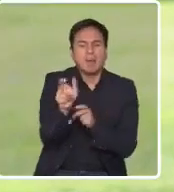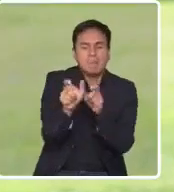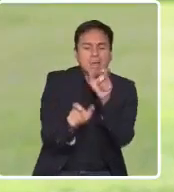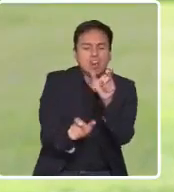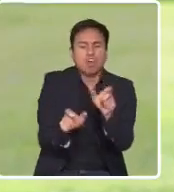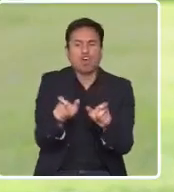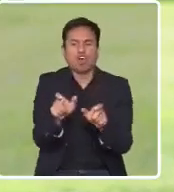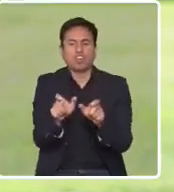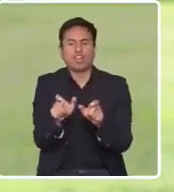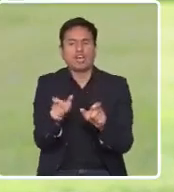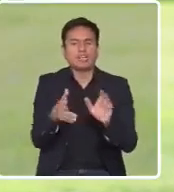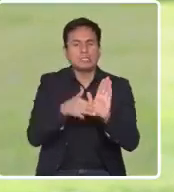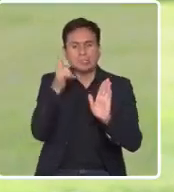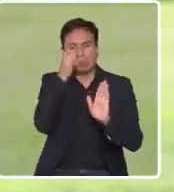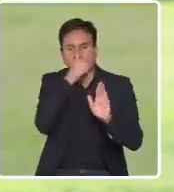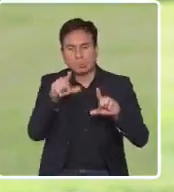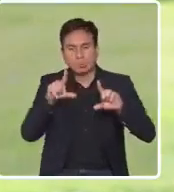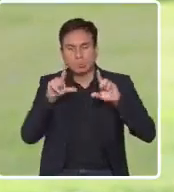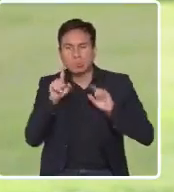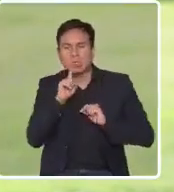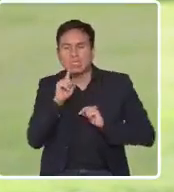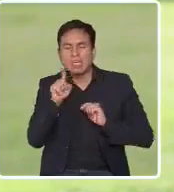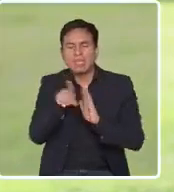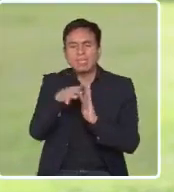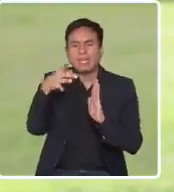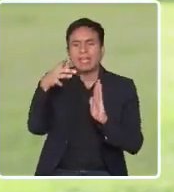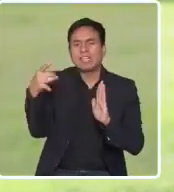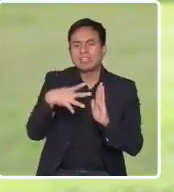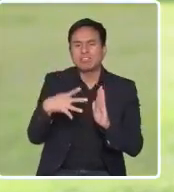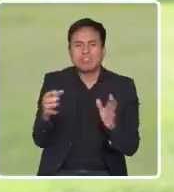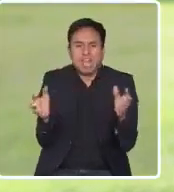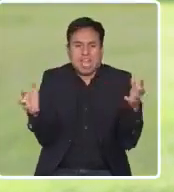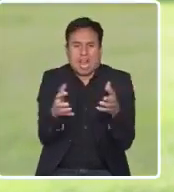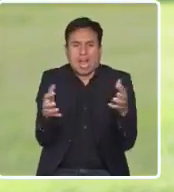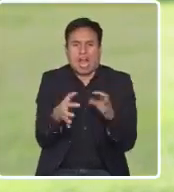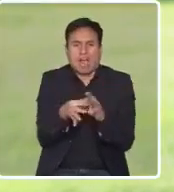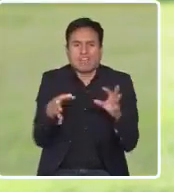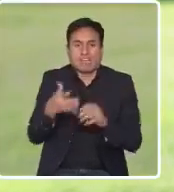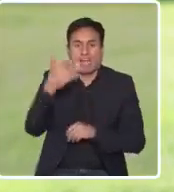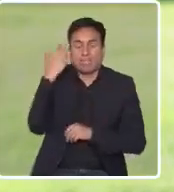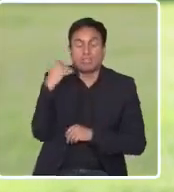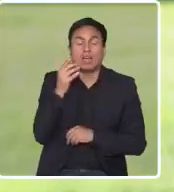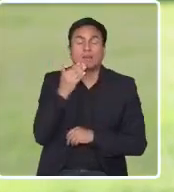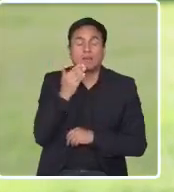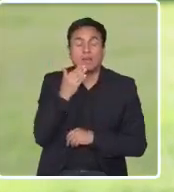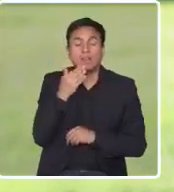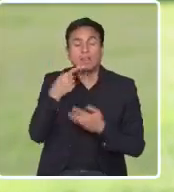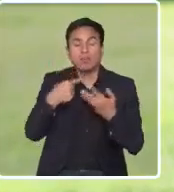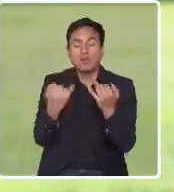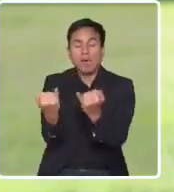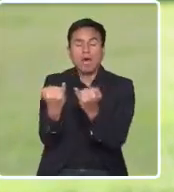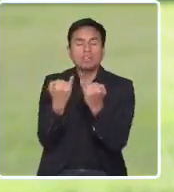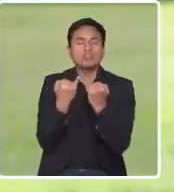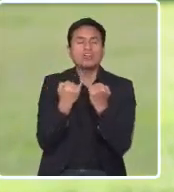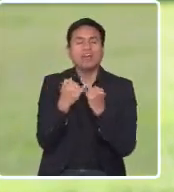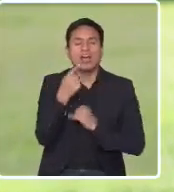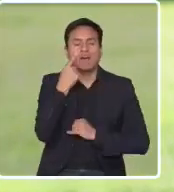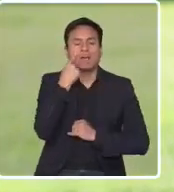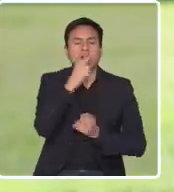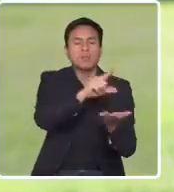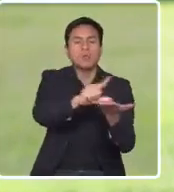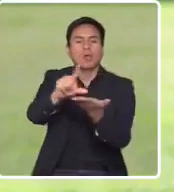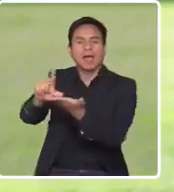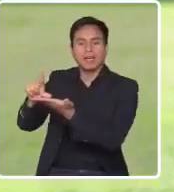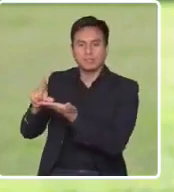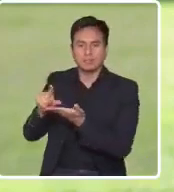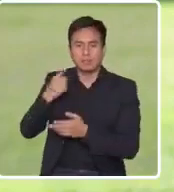que circulan con antecedentes, delitos graves que se han cometido. Buscamos que los distintos elementos de información nos hagan ver dónde están esos